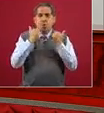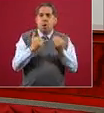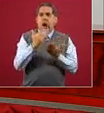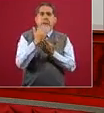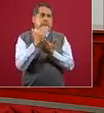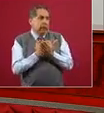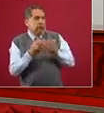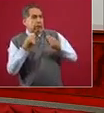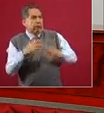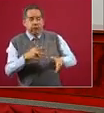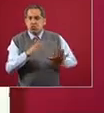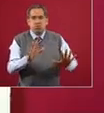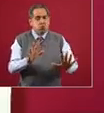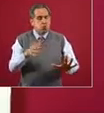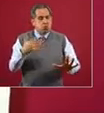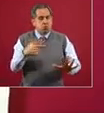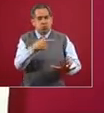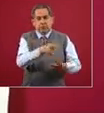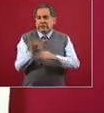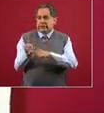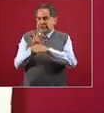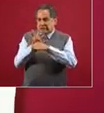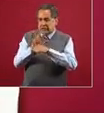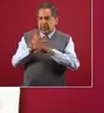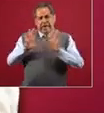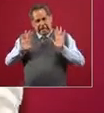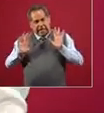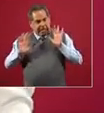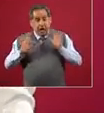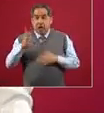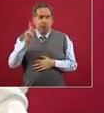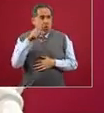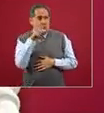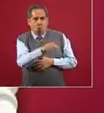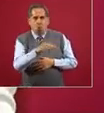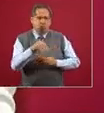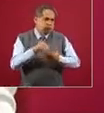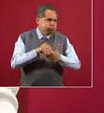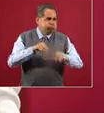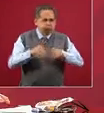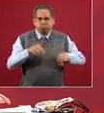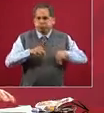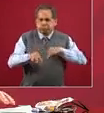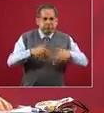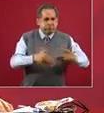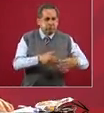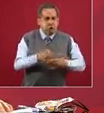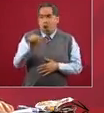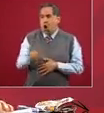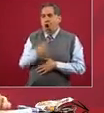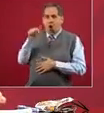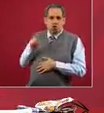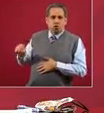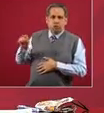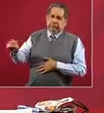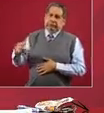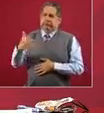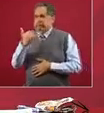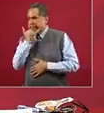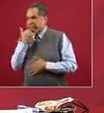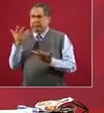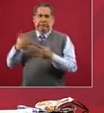importante porque frente a la pandemia no fue uno de los sectores, como sí sucedió en otros, que se vieron